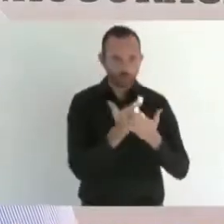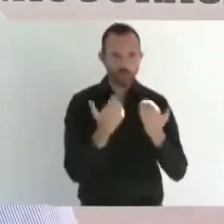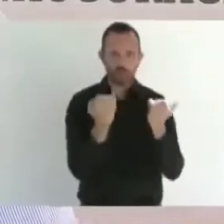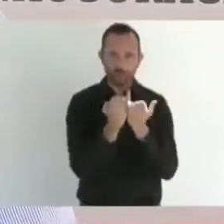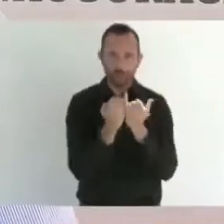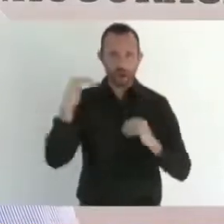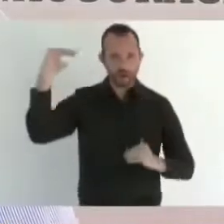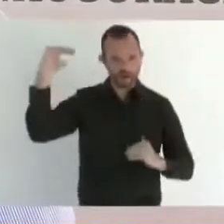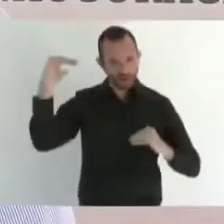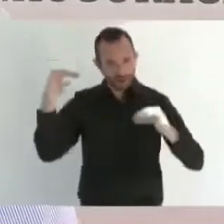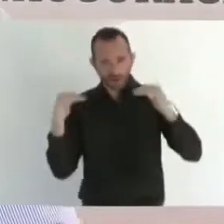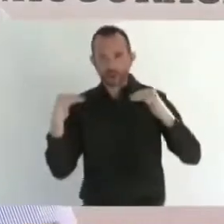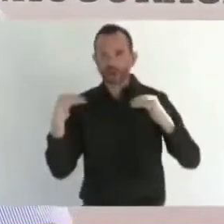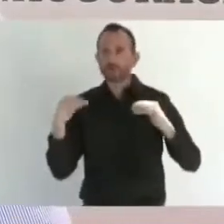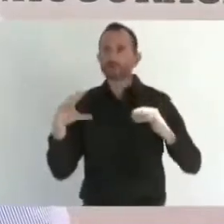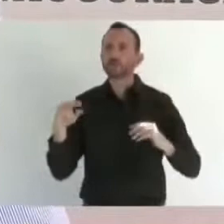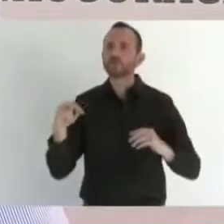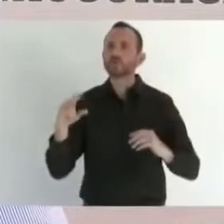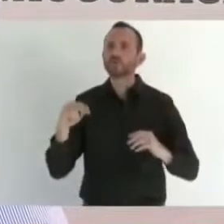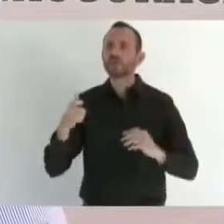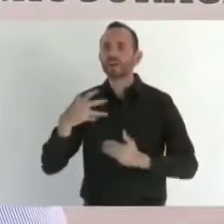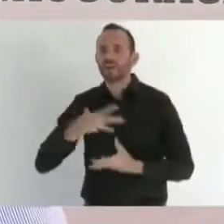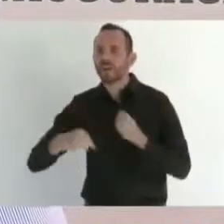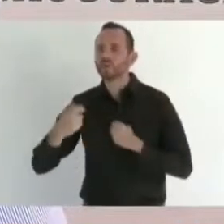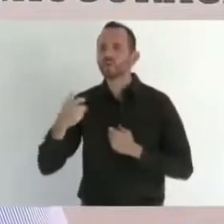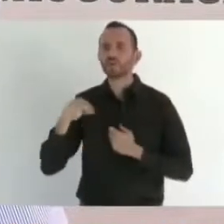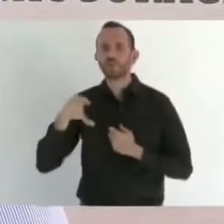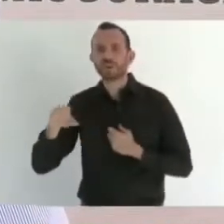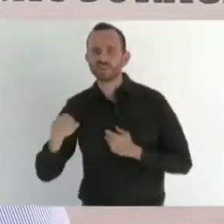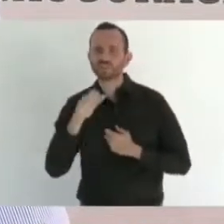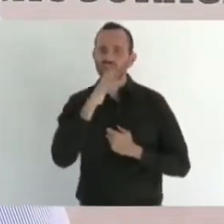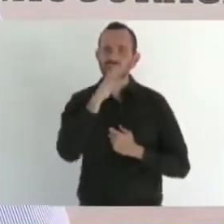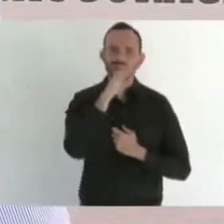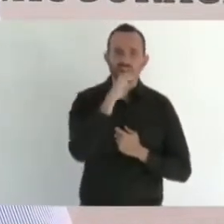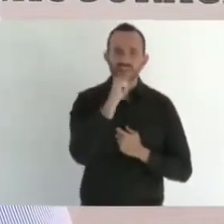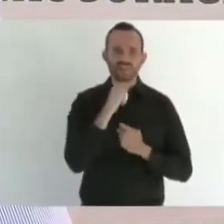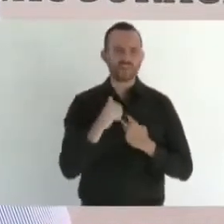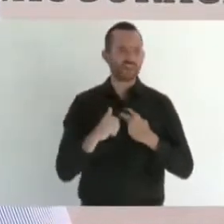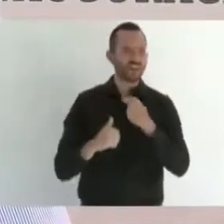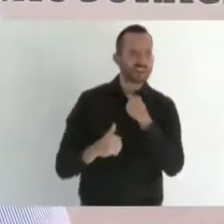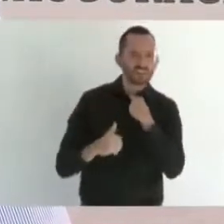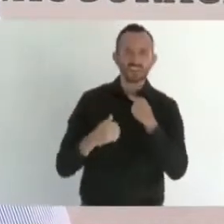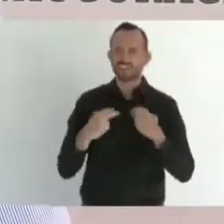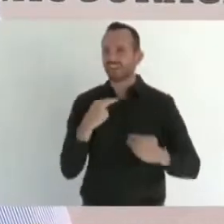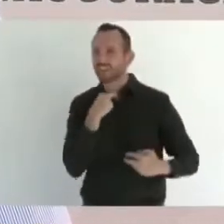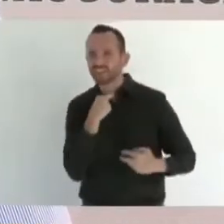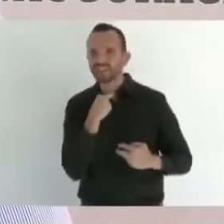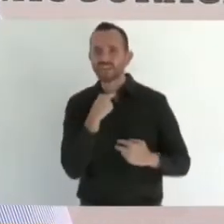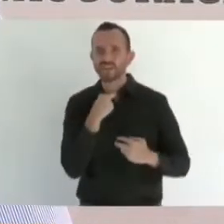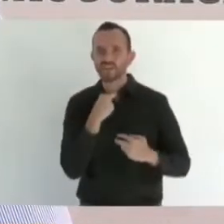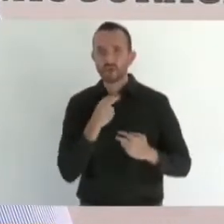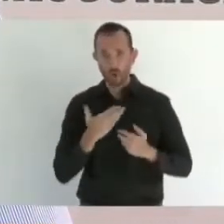poder de compra el salario el tiempo que llevamos